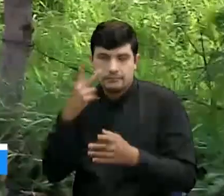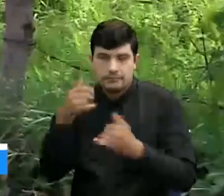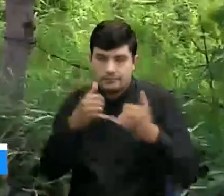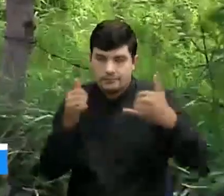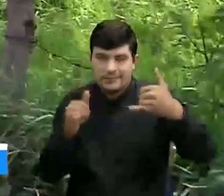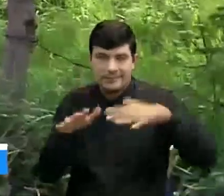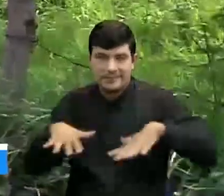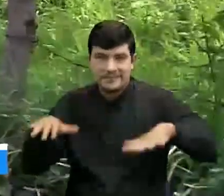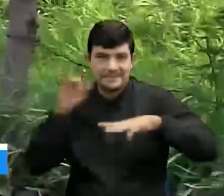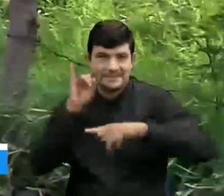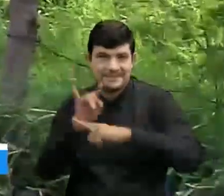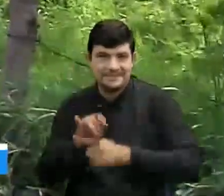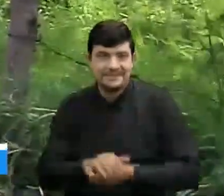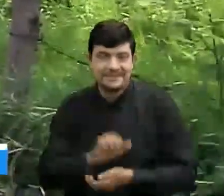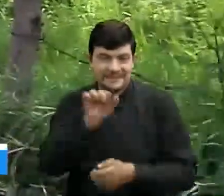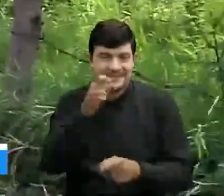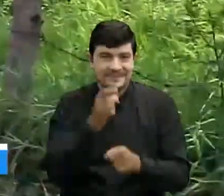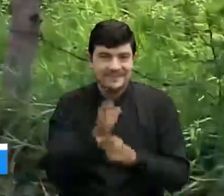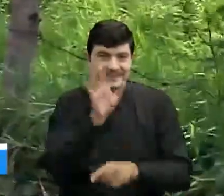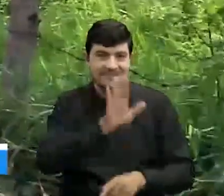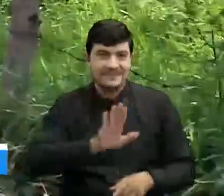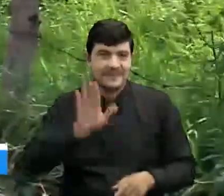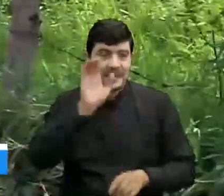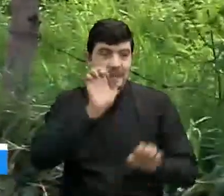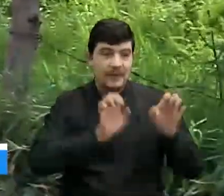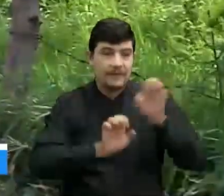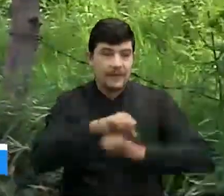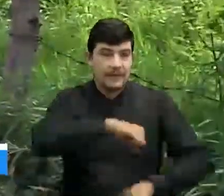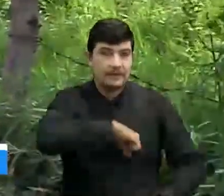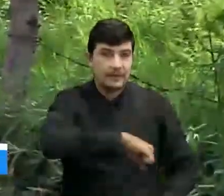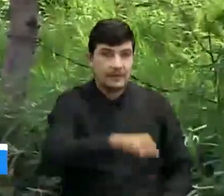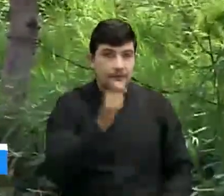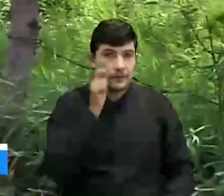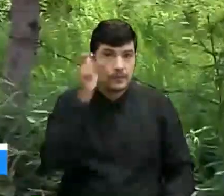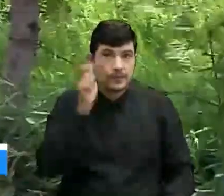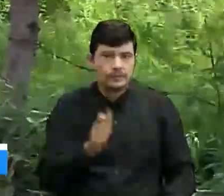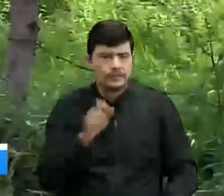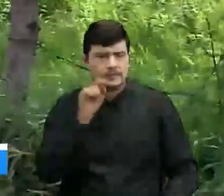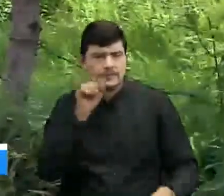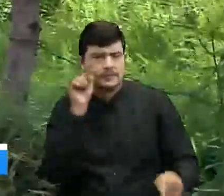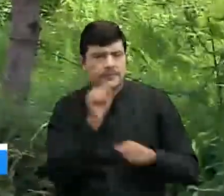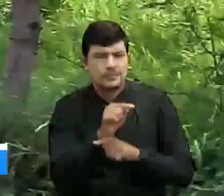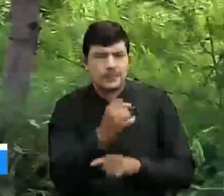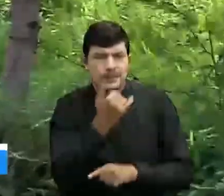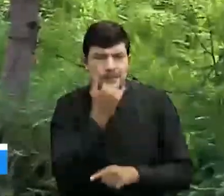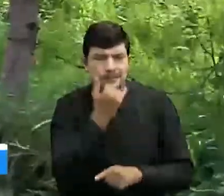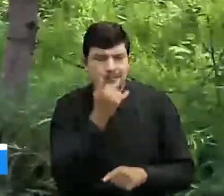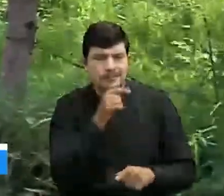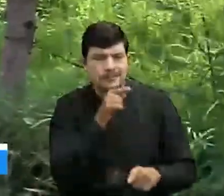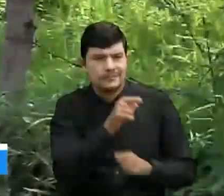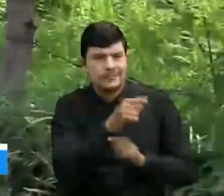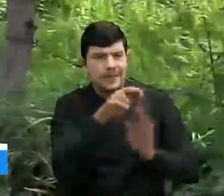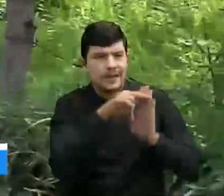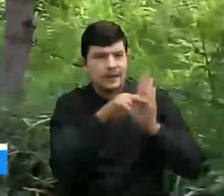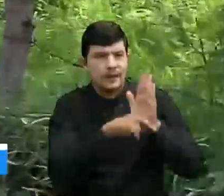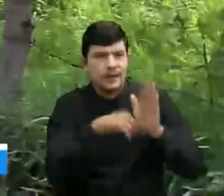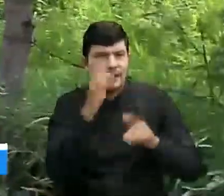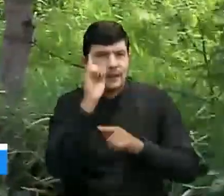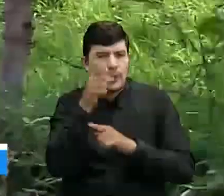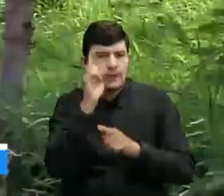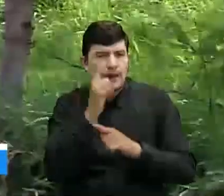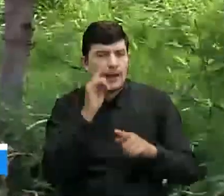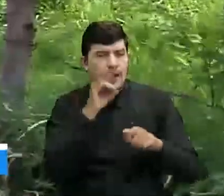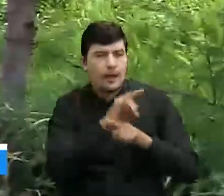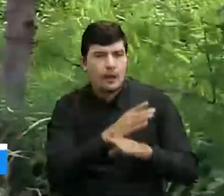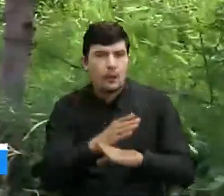Entre tanto, los defensores de derechos humanos en Norte de Santander han cuestionado las políticas de seguridad empleadas por parte de las autoridades de acuerdo a